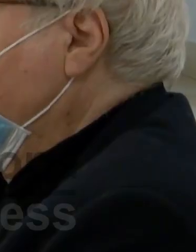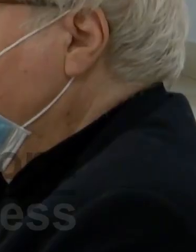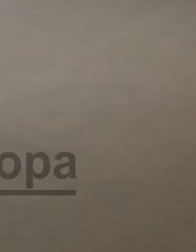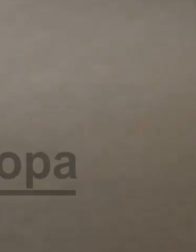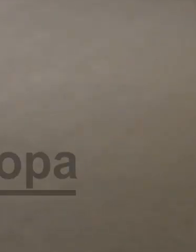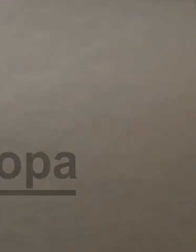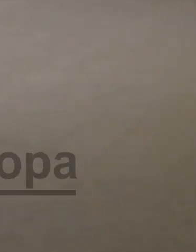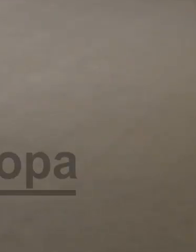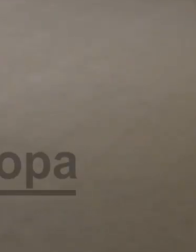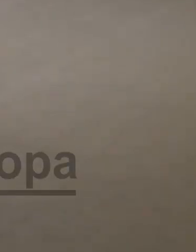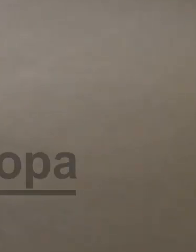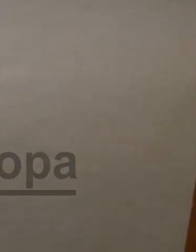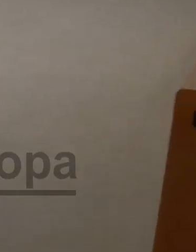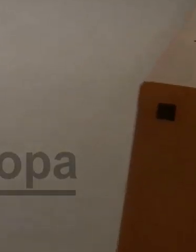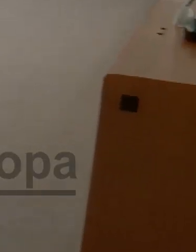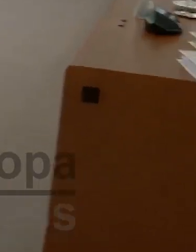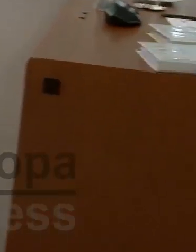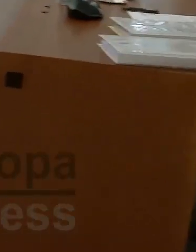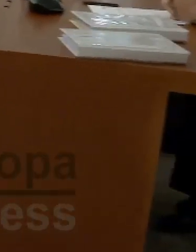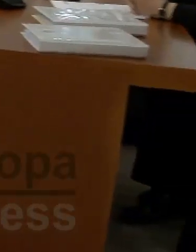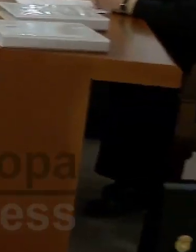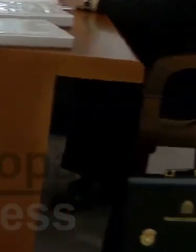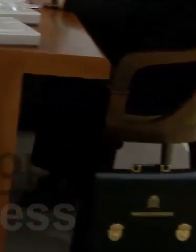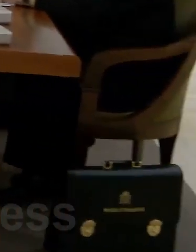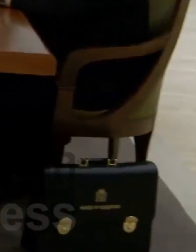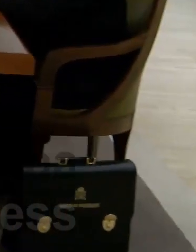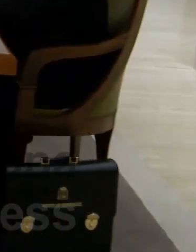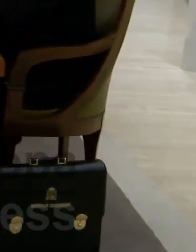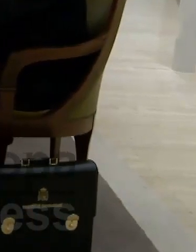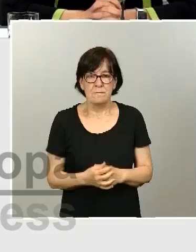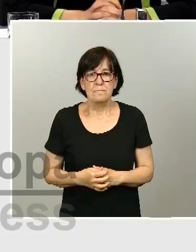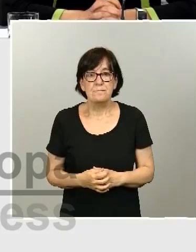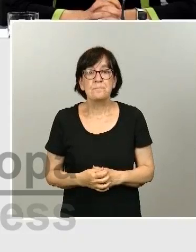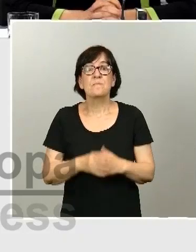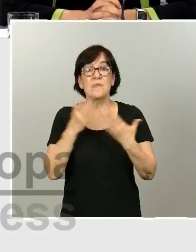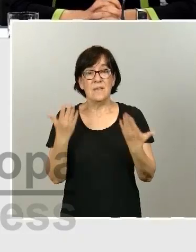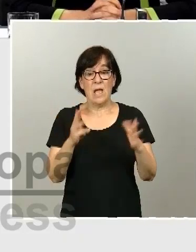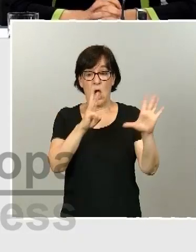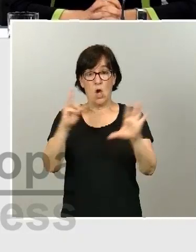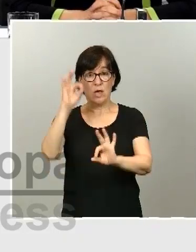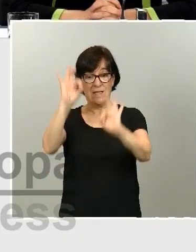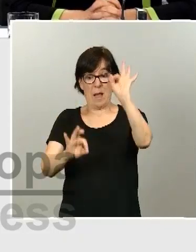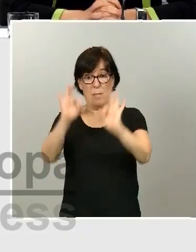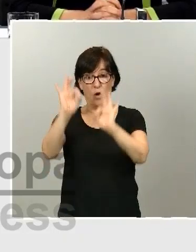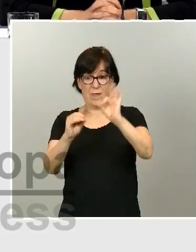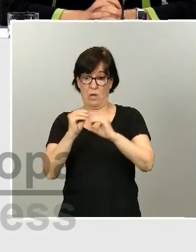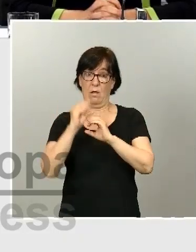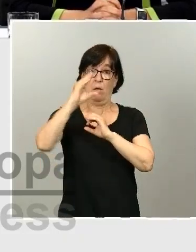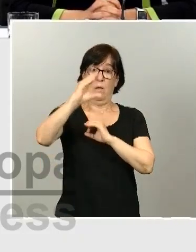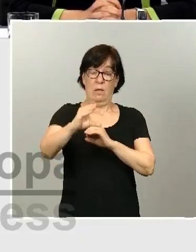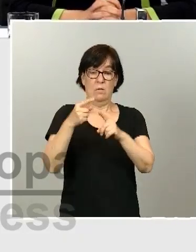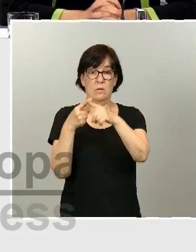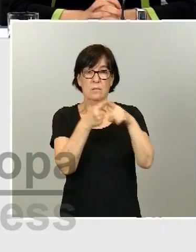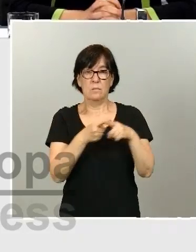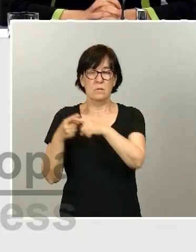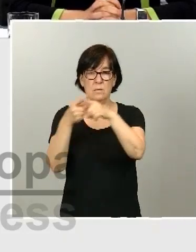comunidades autónomas los 2.000 millones de euros para educación. En este caso el 80% del importe se distribuye en función de la